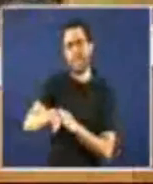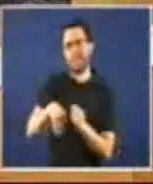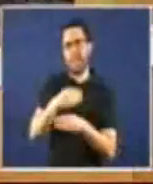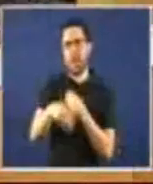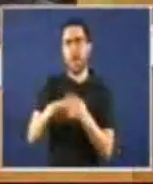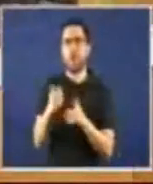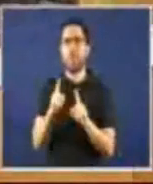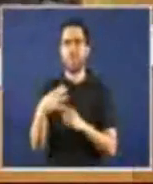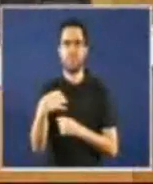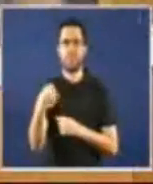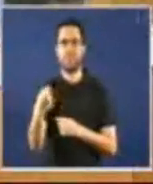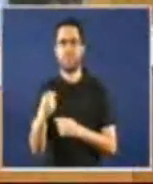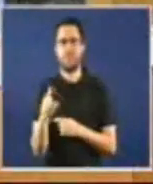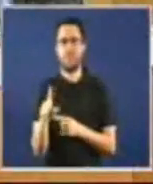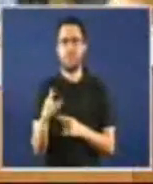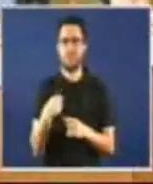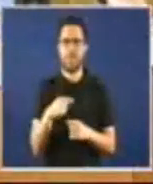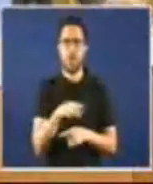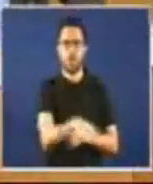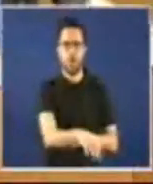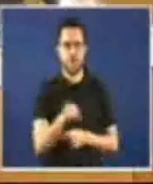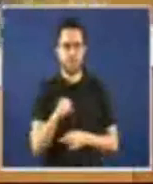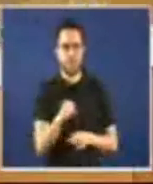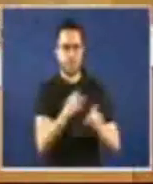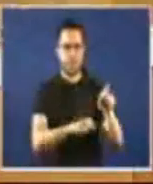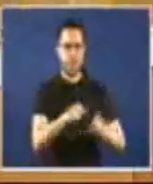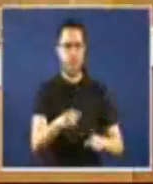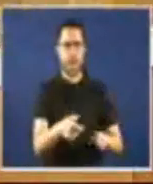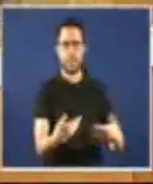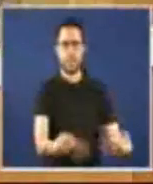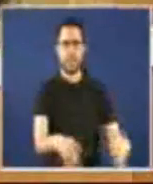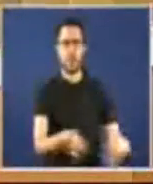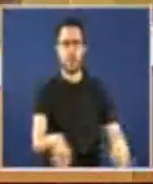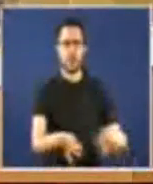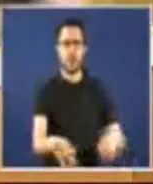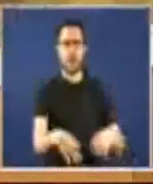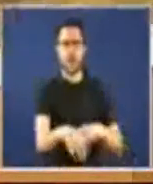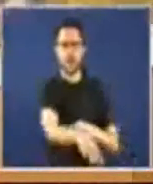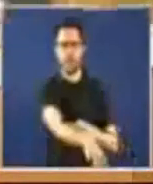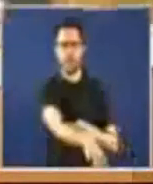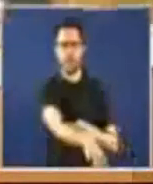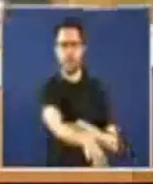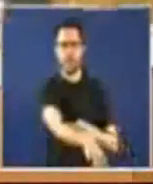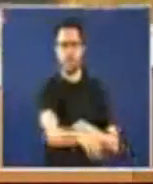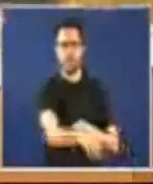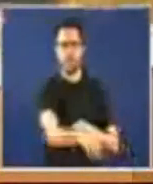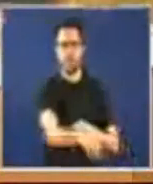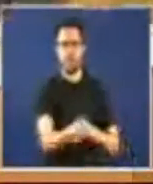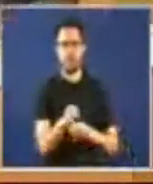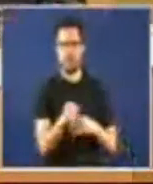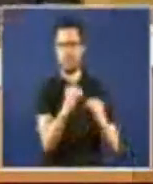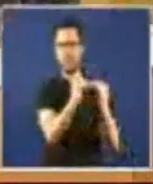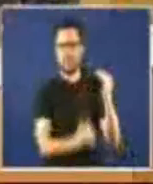tamén violando eso pois están confiscándose os de abaixo é confiscatorio para de nos para baixo